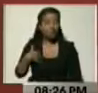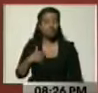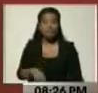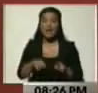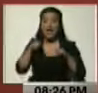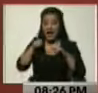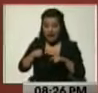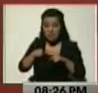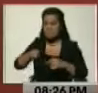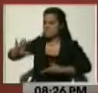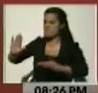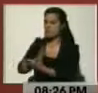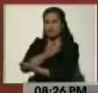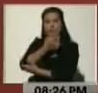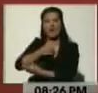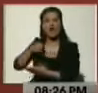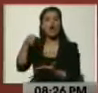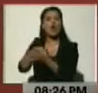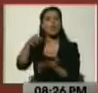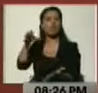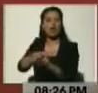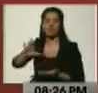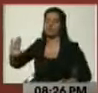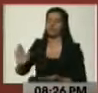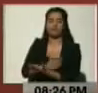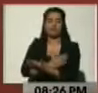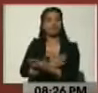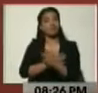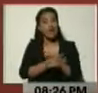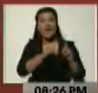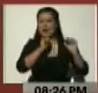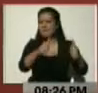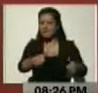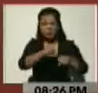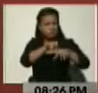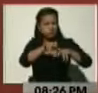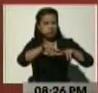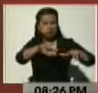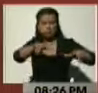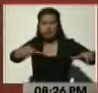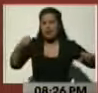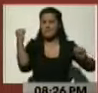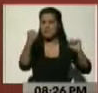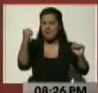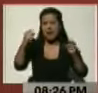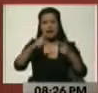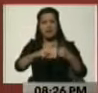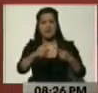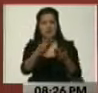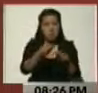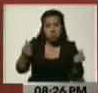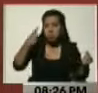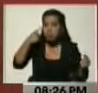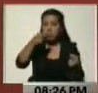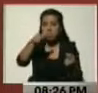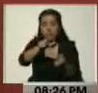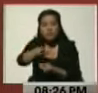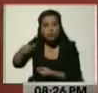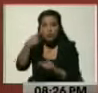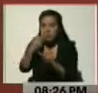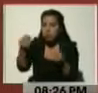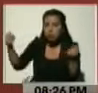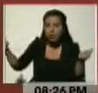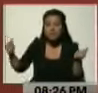secuestros, las matanzas y las desapariciones se hicieron el día a día en la nación suramericana. Esta represión por parte de la dictadura arrojó un aproximado de 30.000